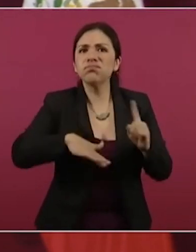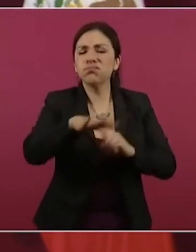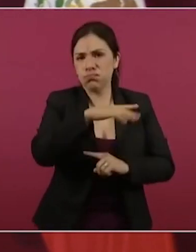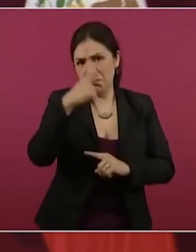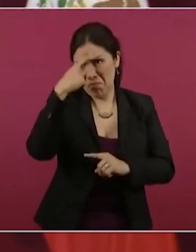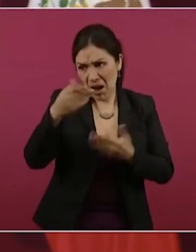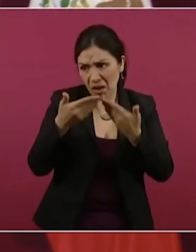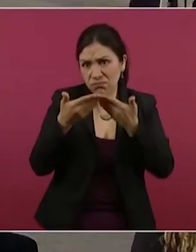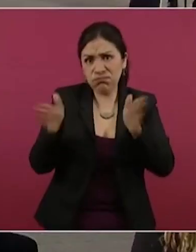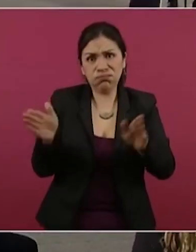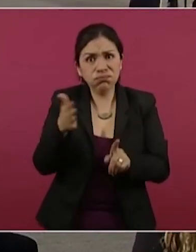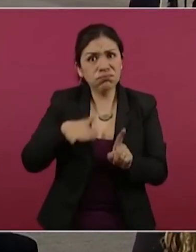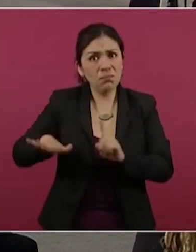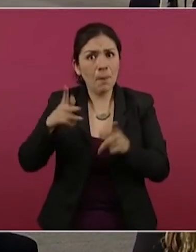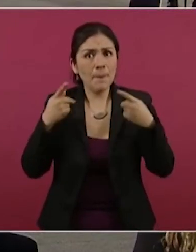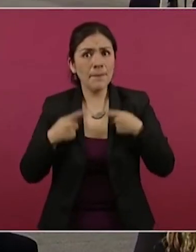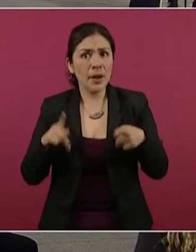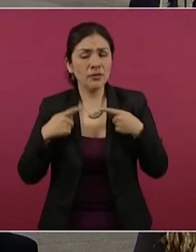públicos